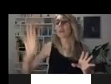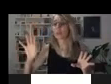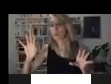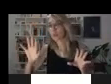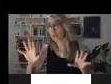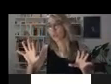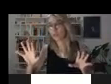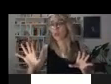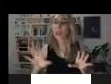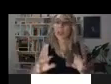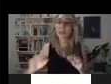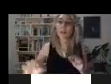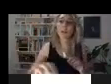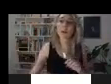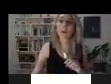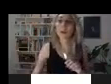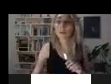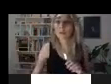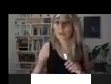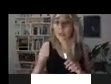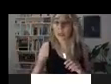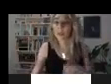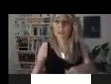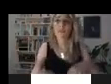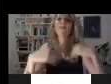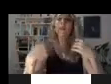y elementos dentro del campo del valor